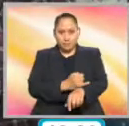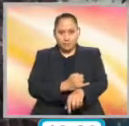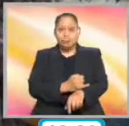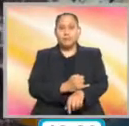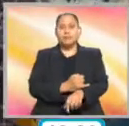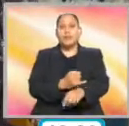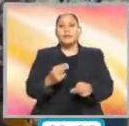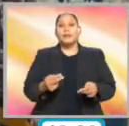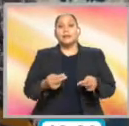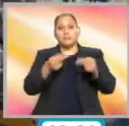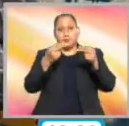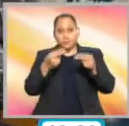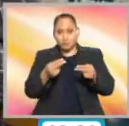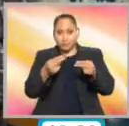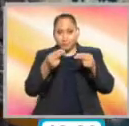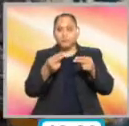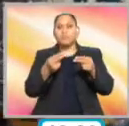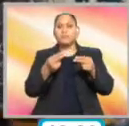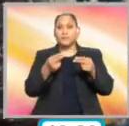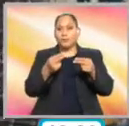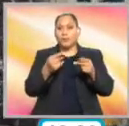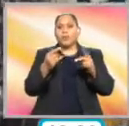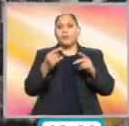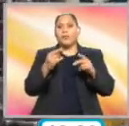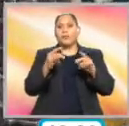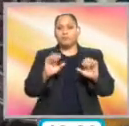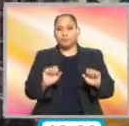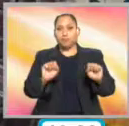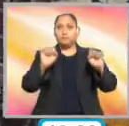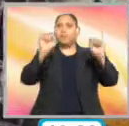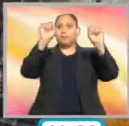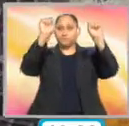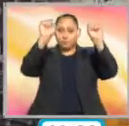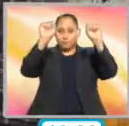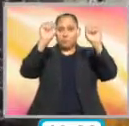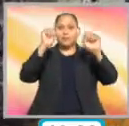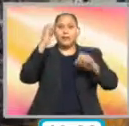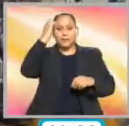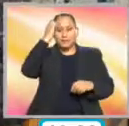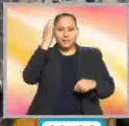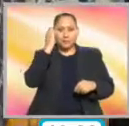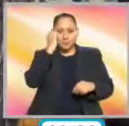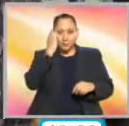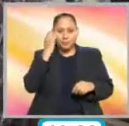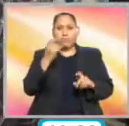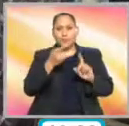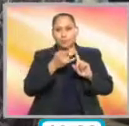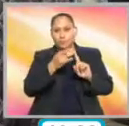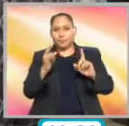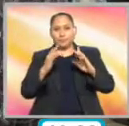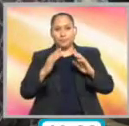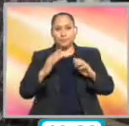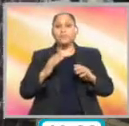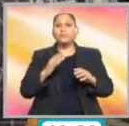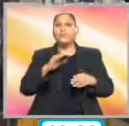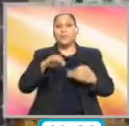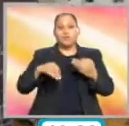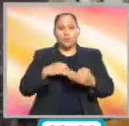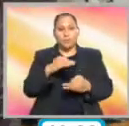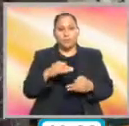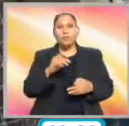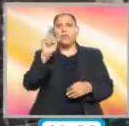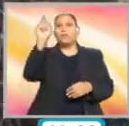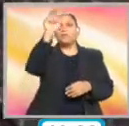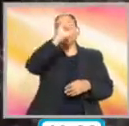donde los negocios, las puertas de los zaguanes, de los estacionamientos, ¿qué creen? Han comenzado